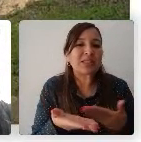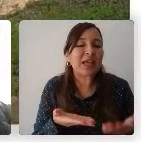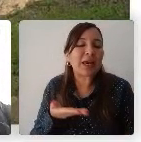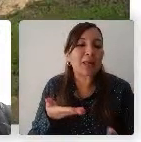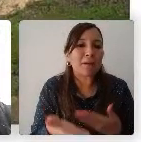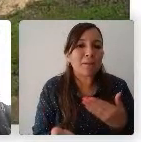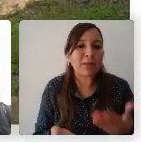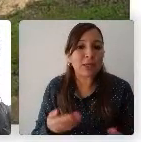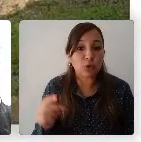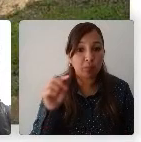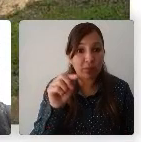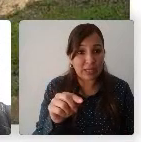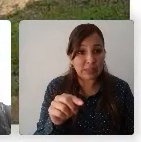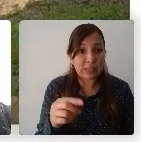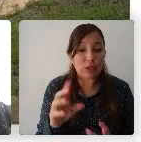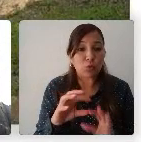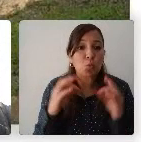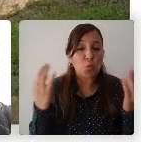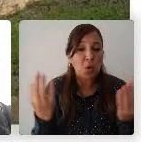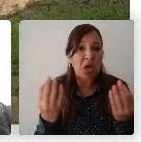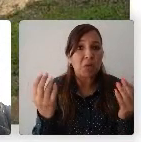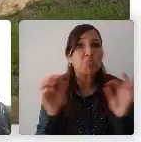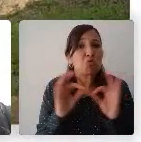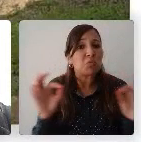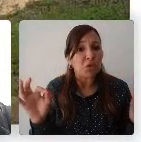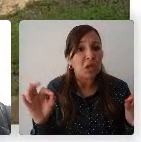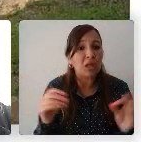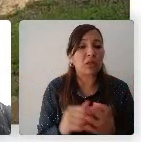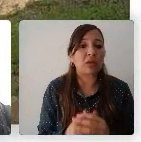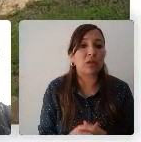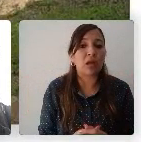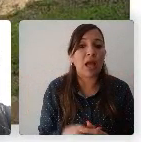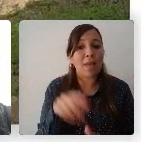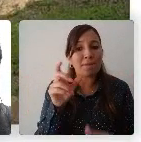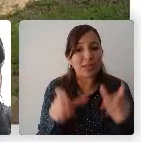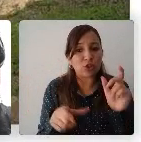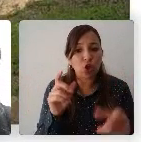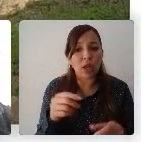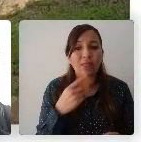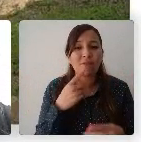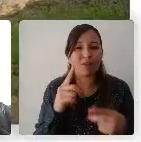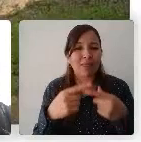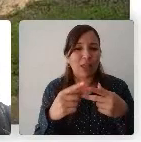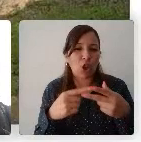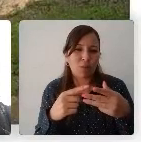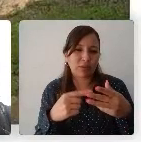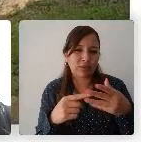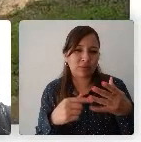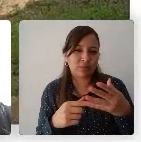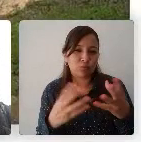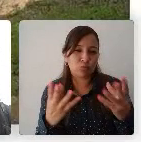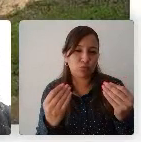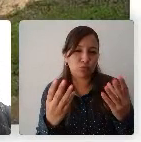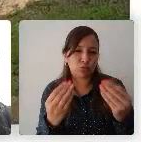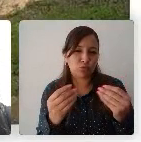como nuevamente les comento, emprendedores como Linorio, como Arvilo, como Mario Guerra, muchos de ellos